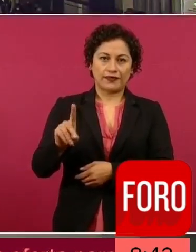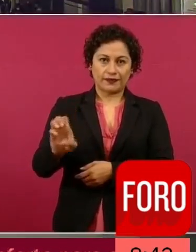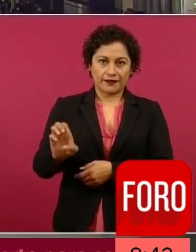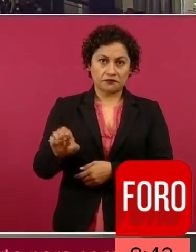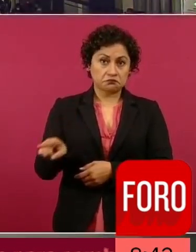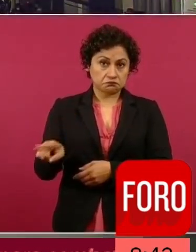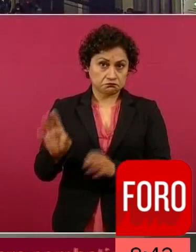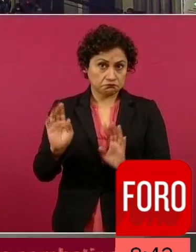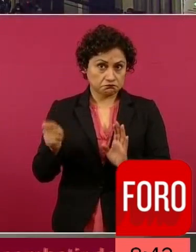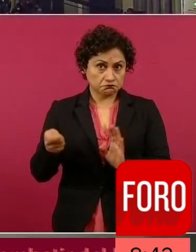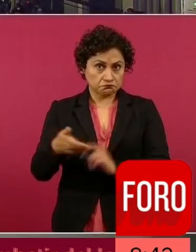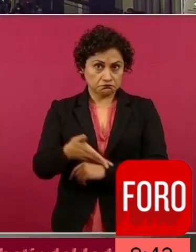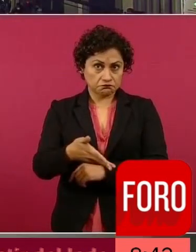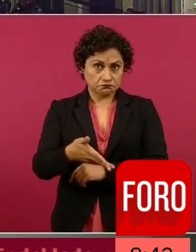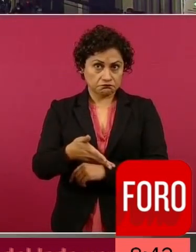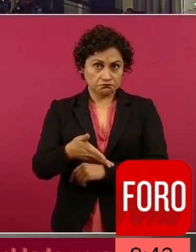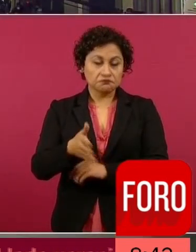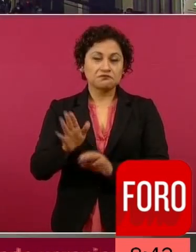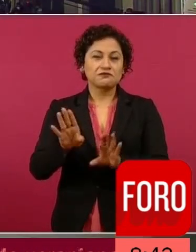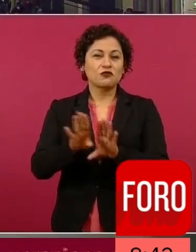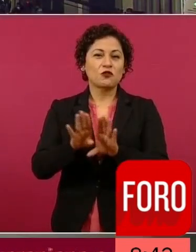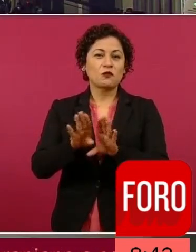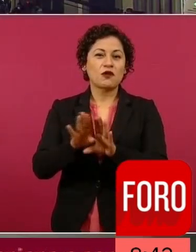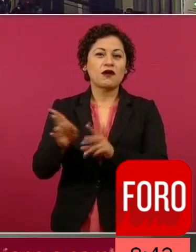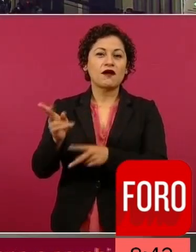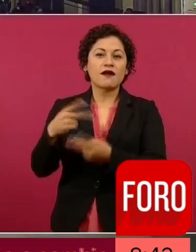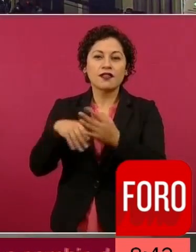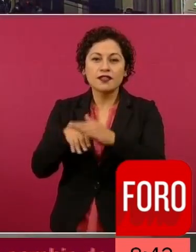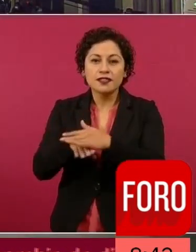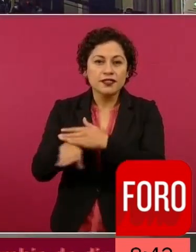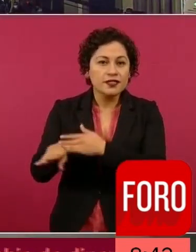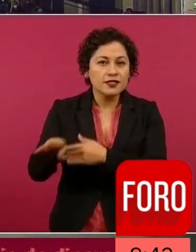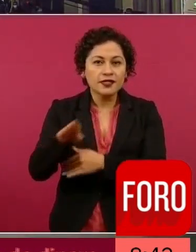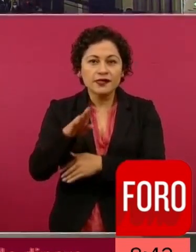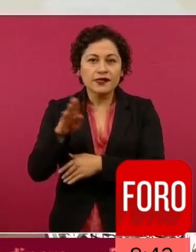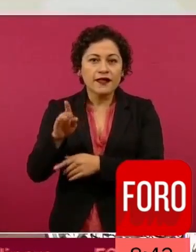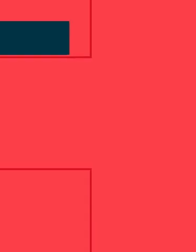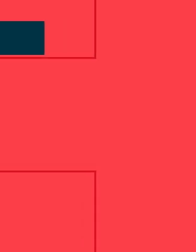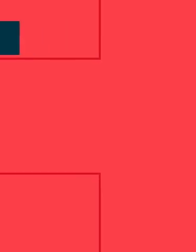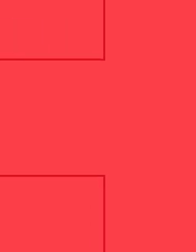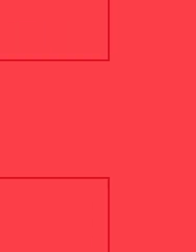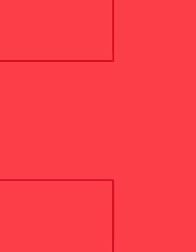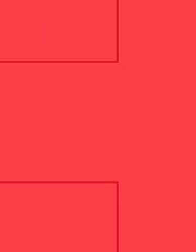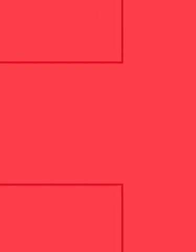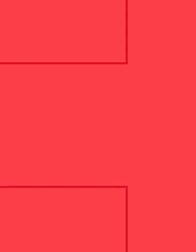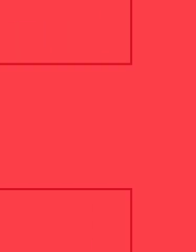que hizo sus travesuras. Pero bueno, se va a corregir.